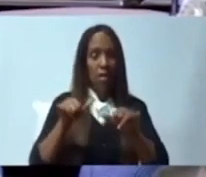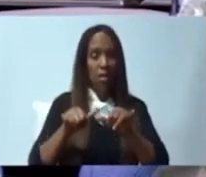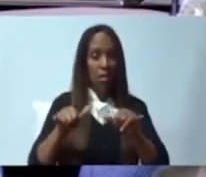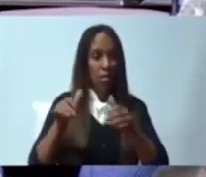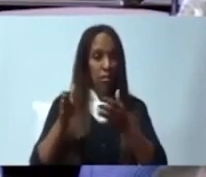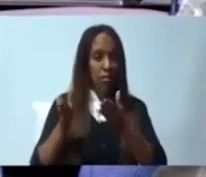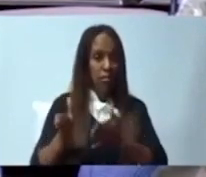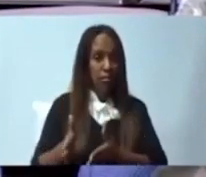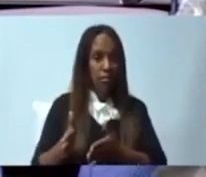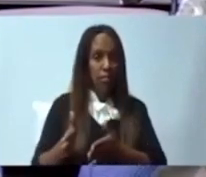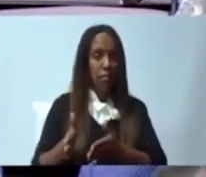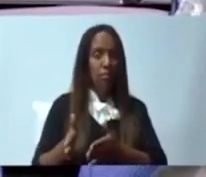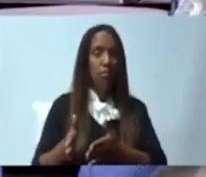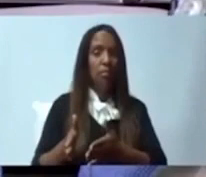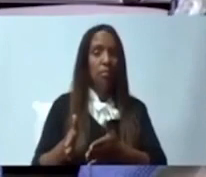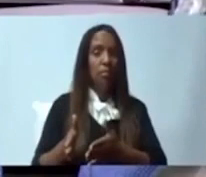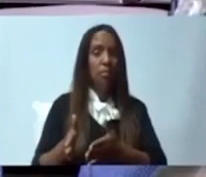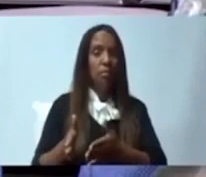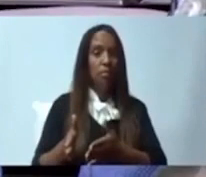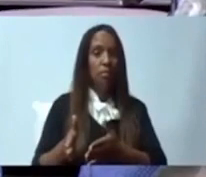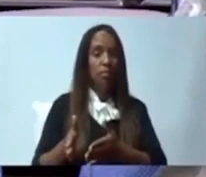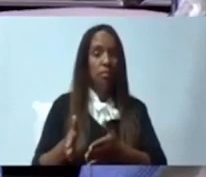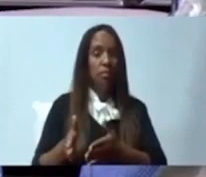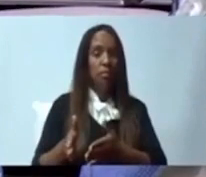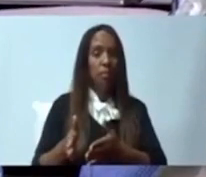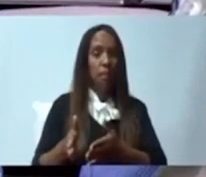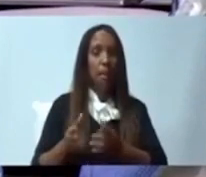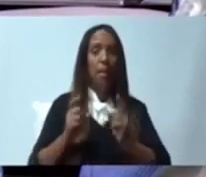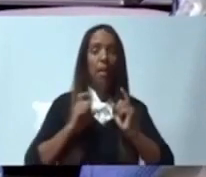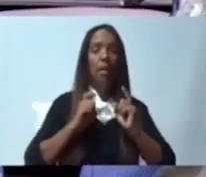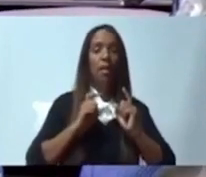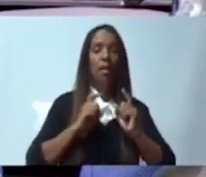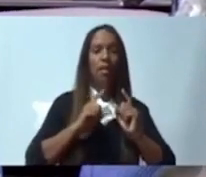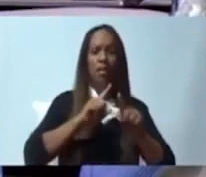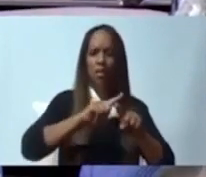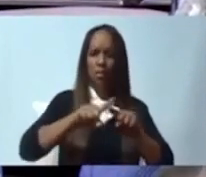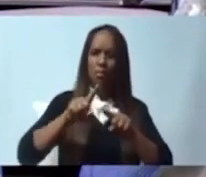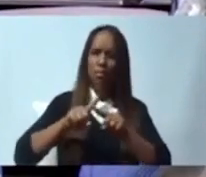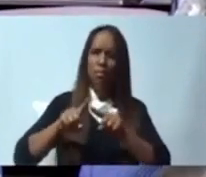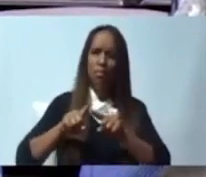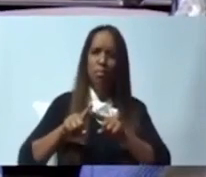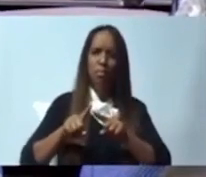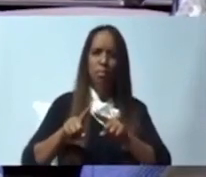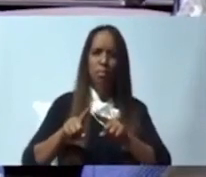investigaciones. No, porque hay 8 más que están en la misma situación. ¿Y por qué con ella?